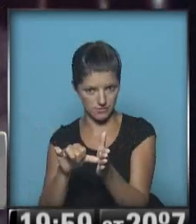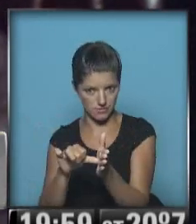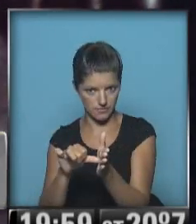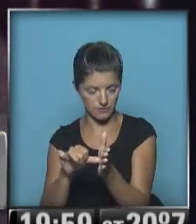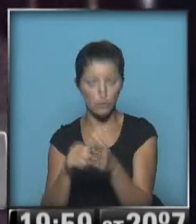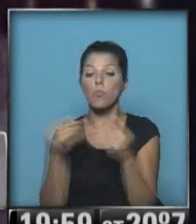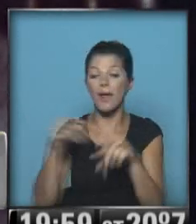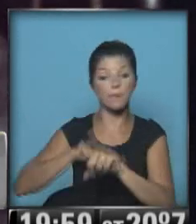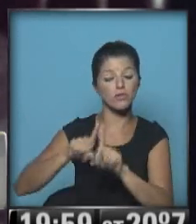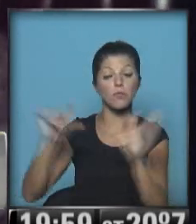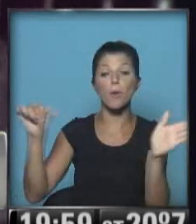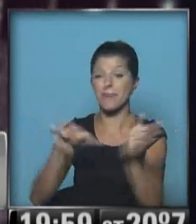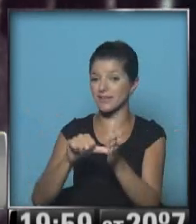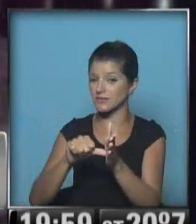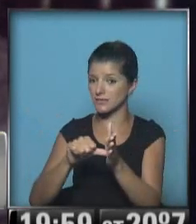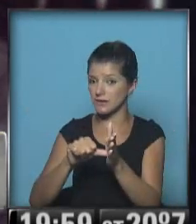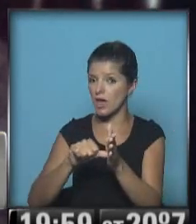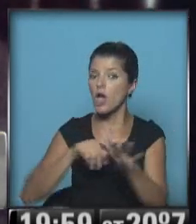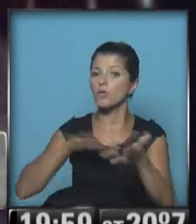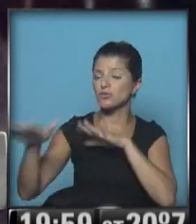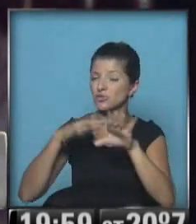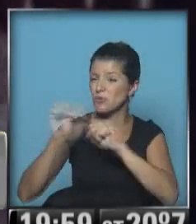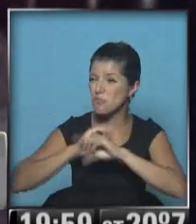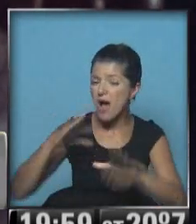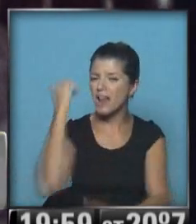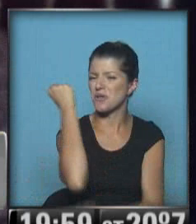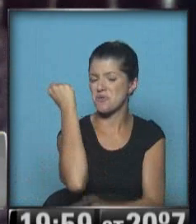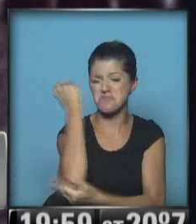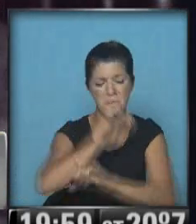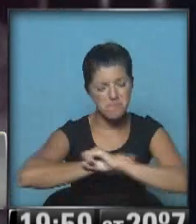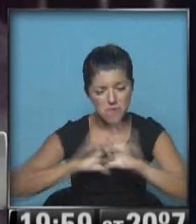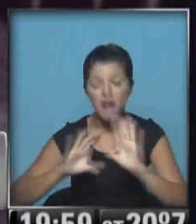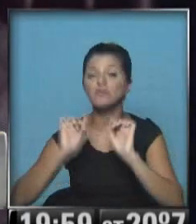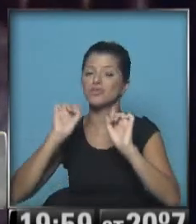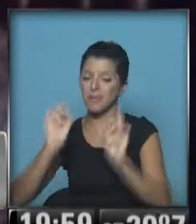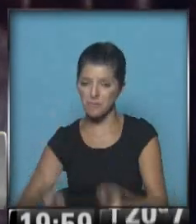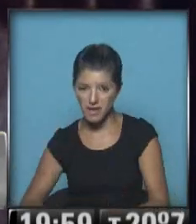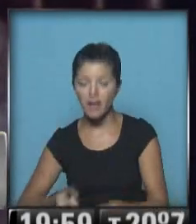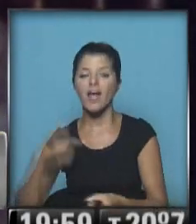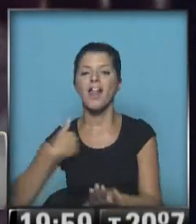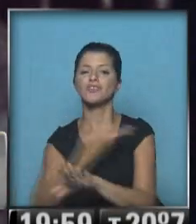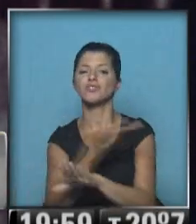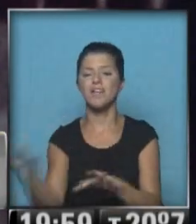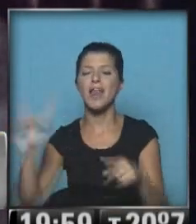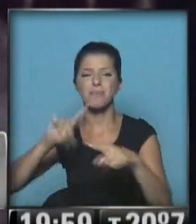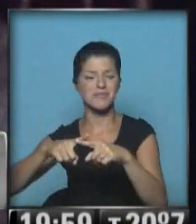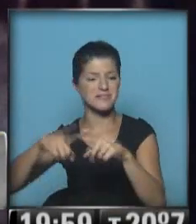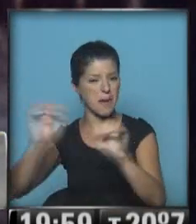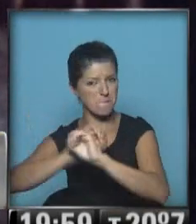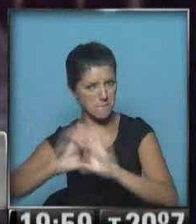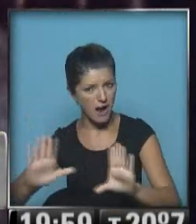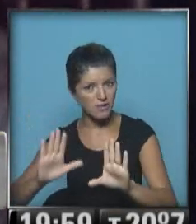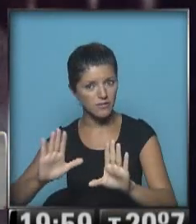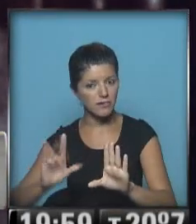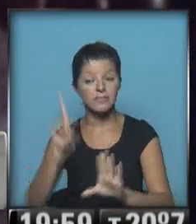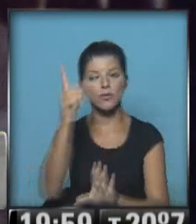estaba no solamente en un estado de bancarrota económica sino de desintegración social y polía en un